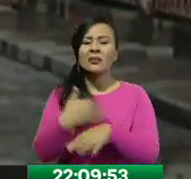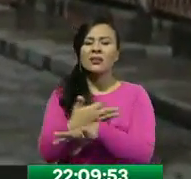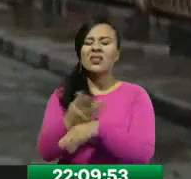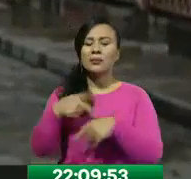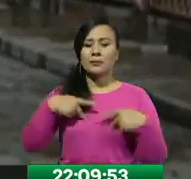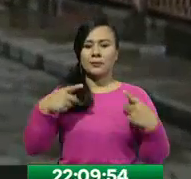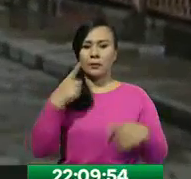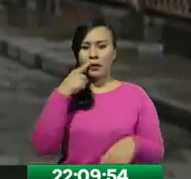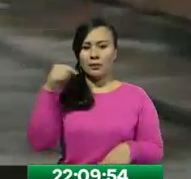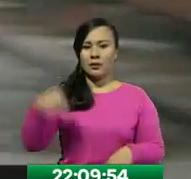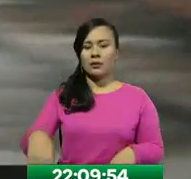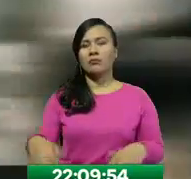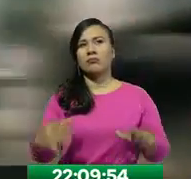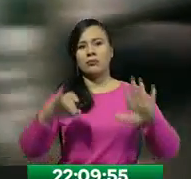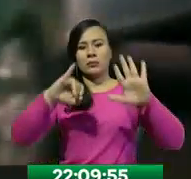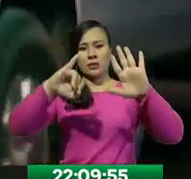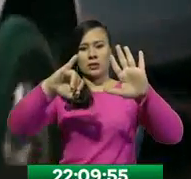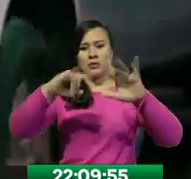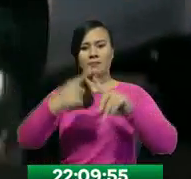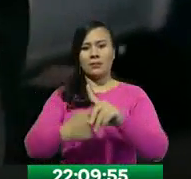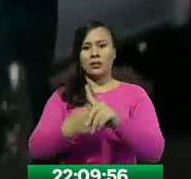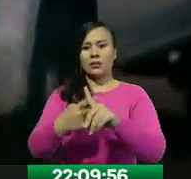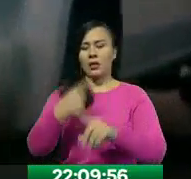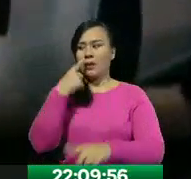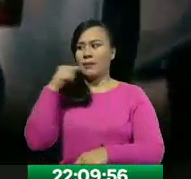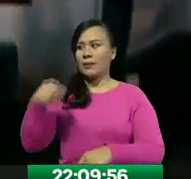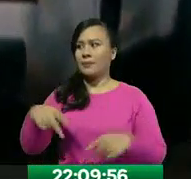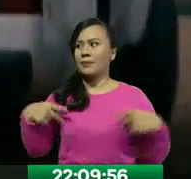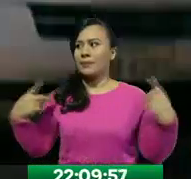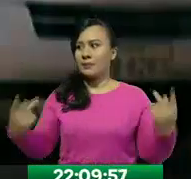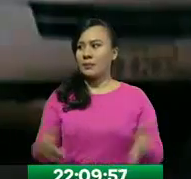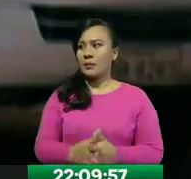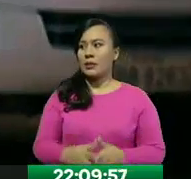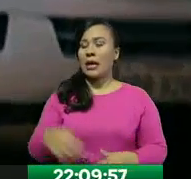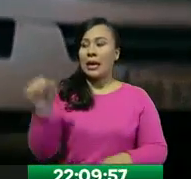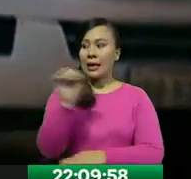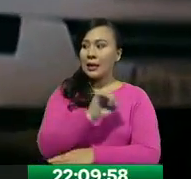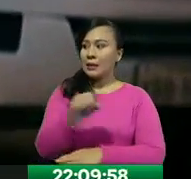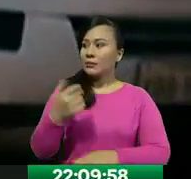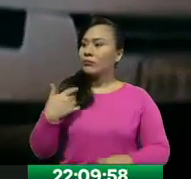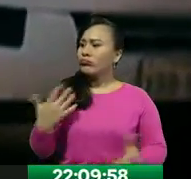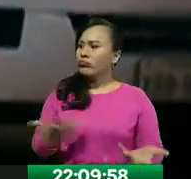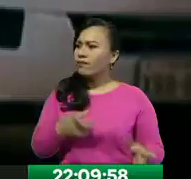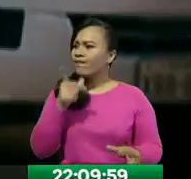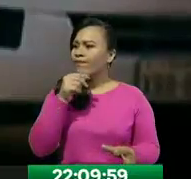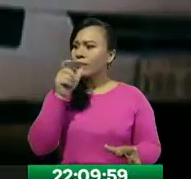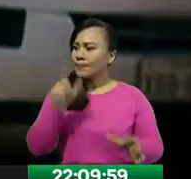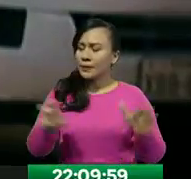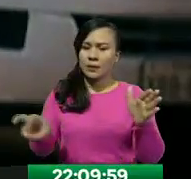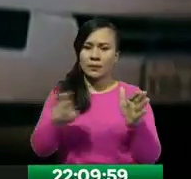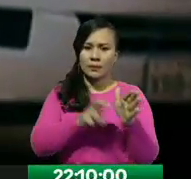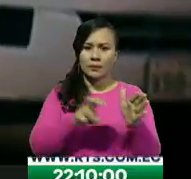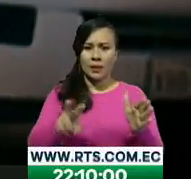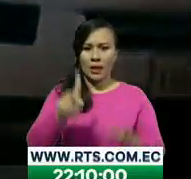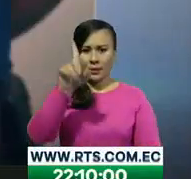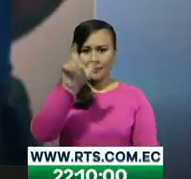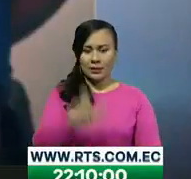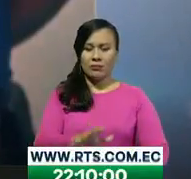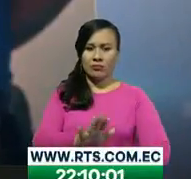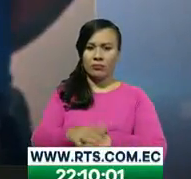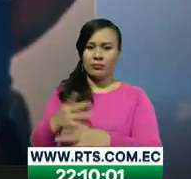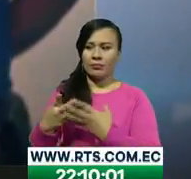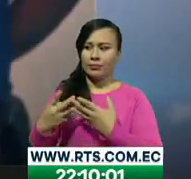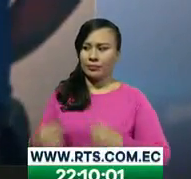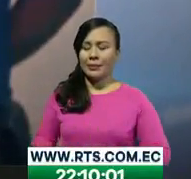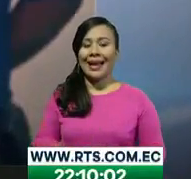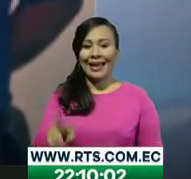aquí? 5 o 6 meses. La policía encontró la camioneta en la cual se habrían trasladado los implicados y detuvo a una persona. Él fue